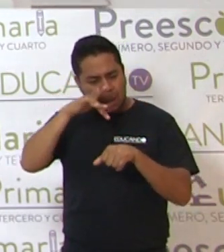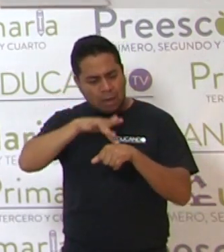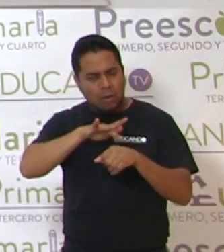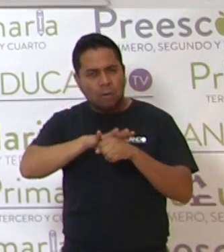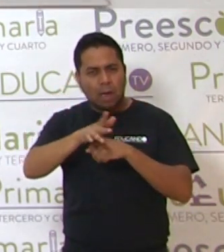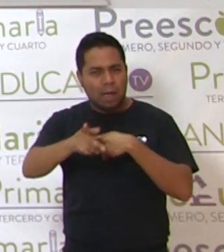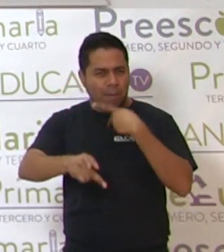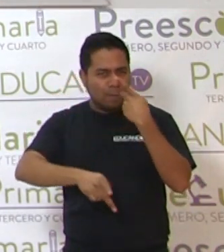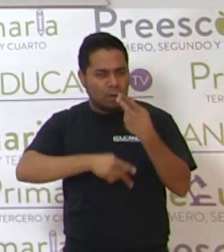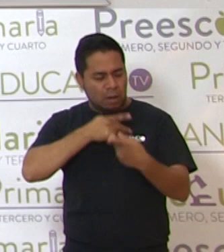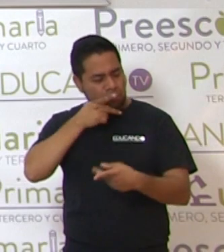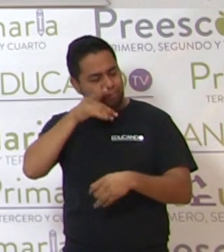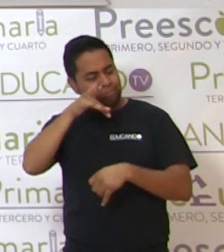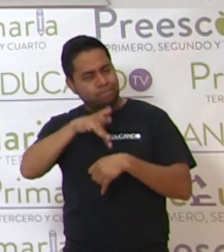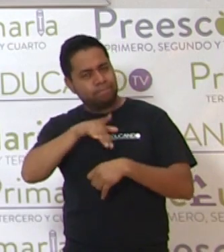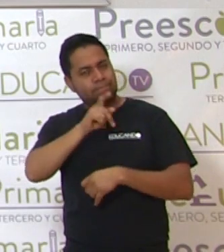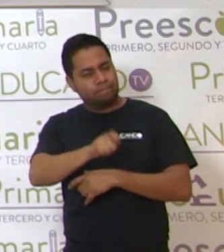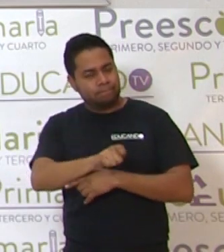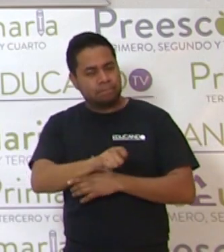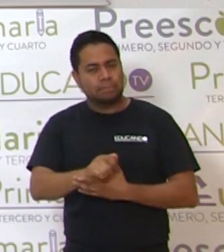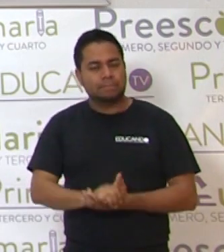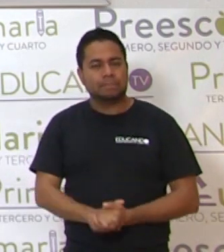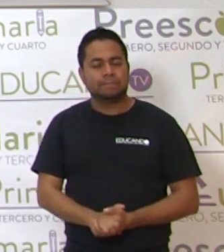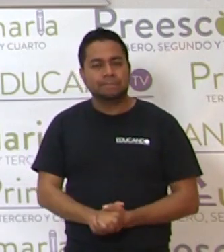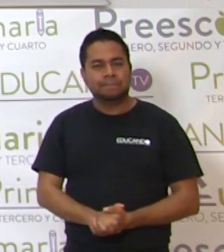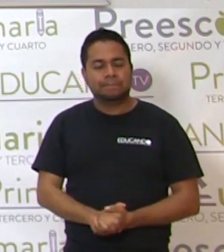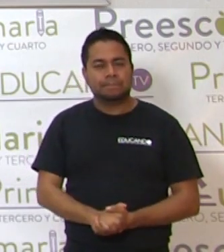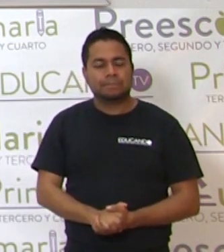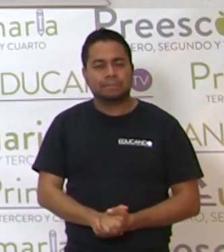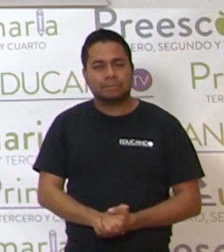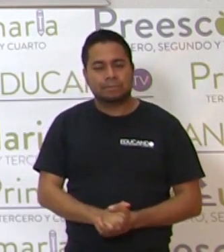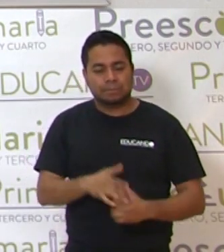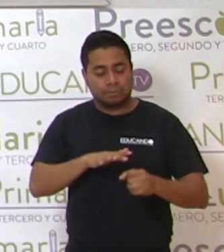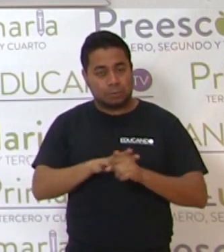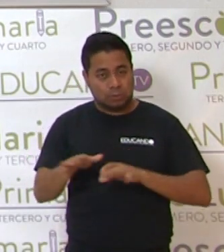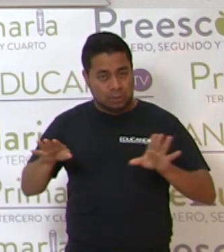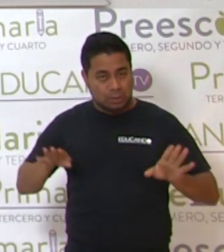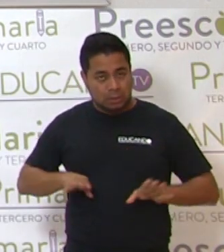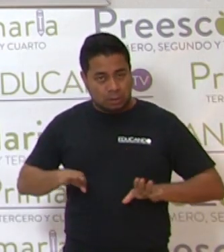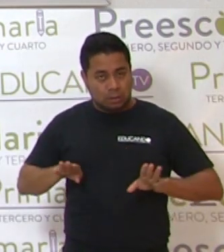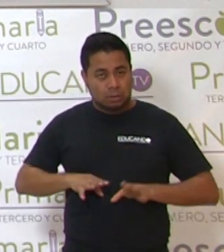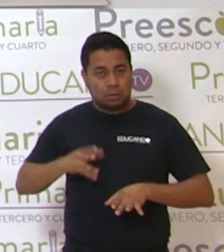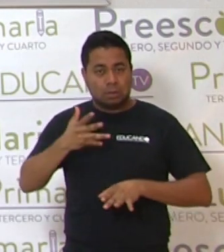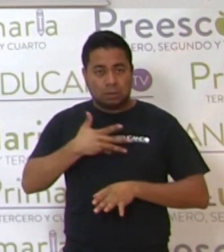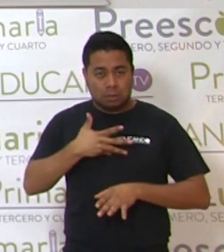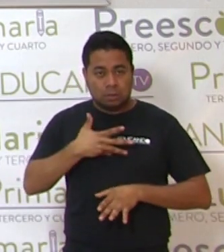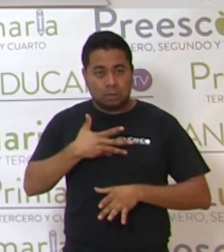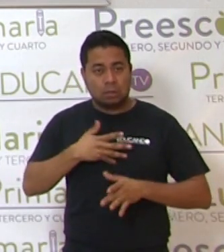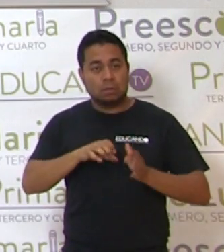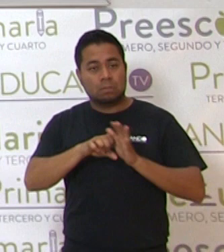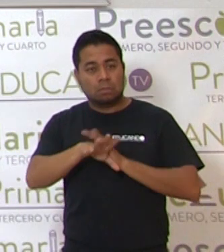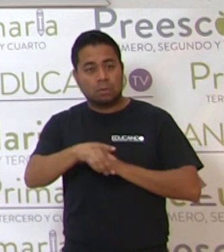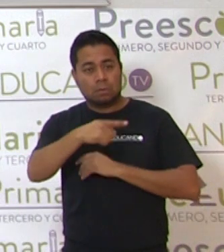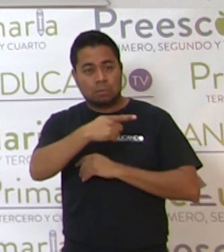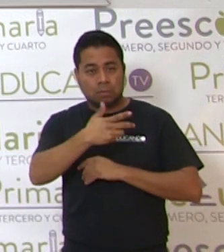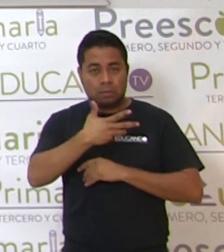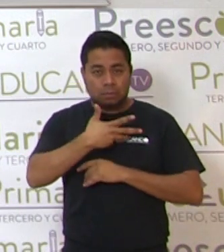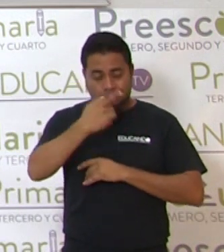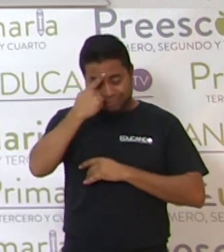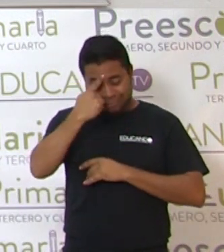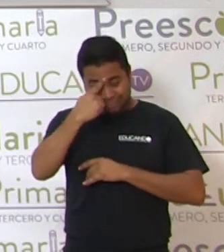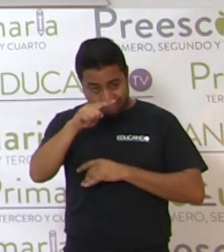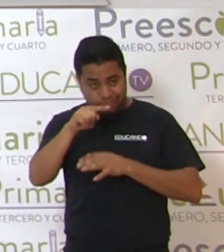poemas. Tienen como referencia o característica que es una parte